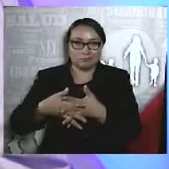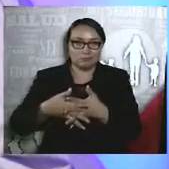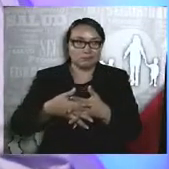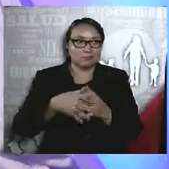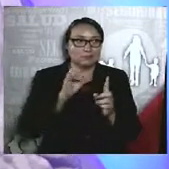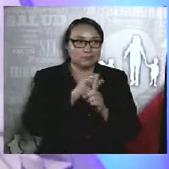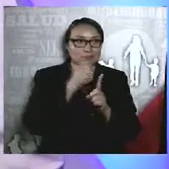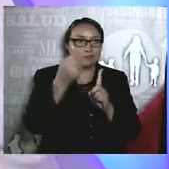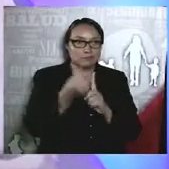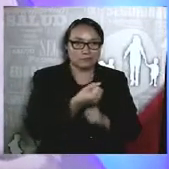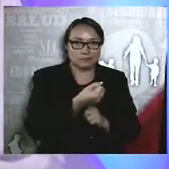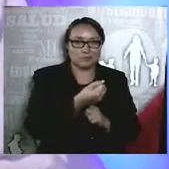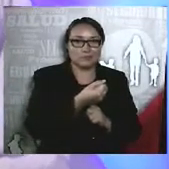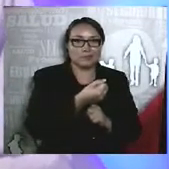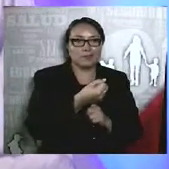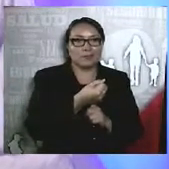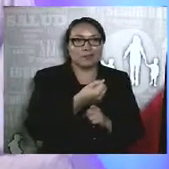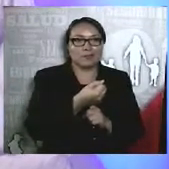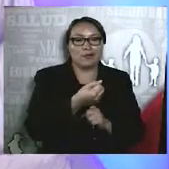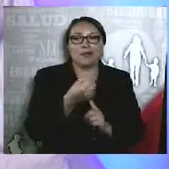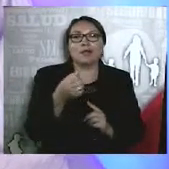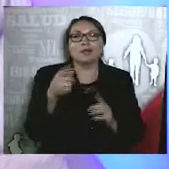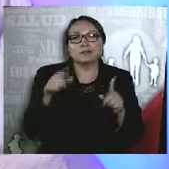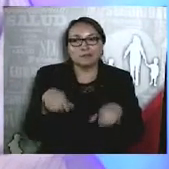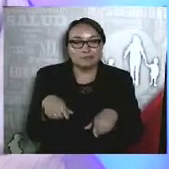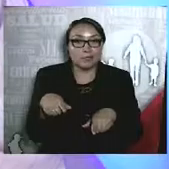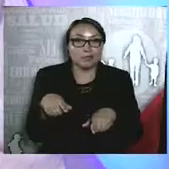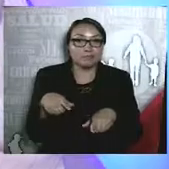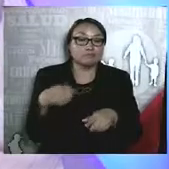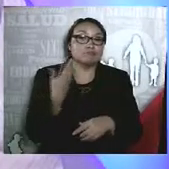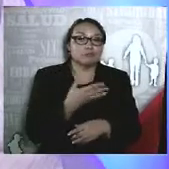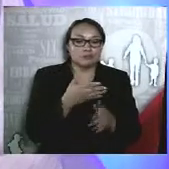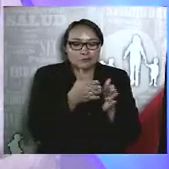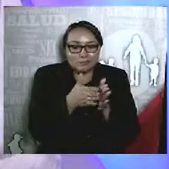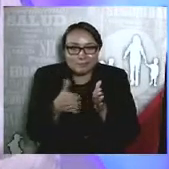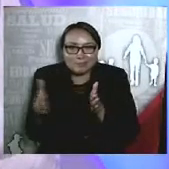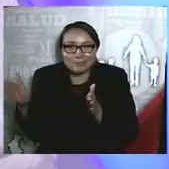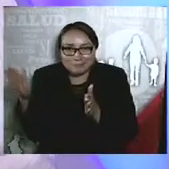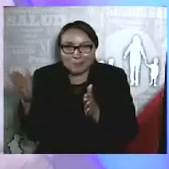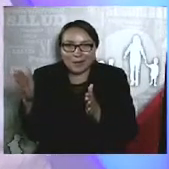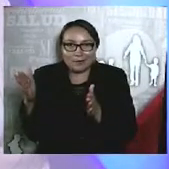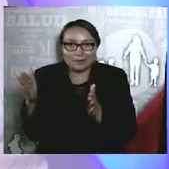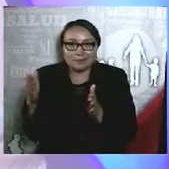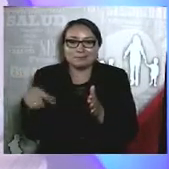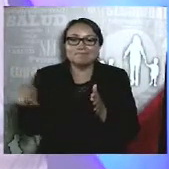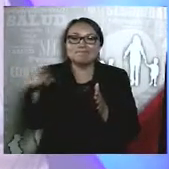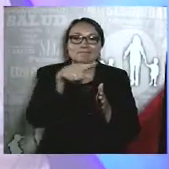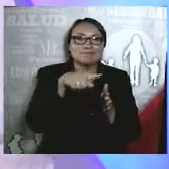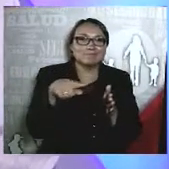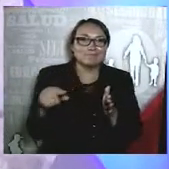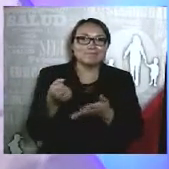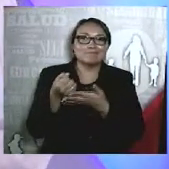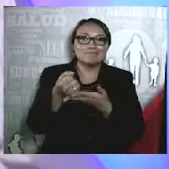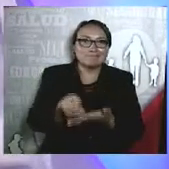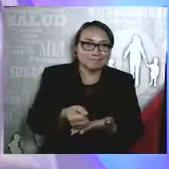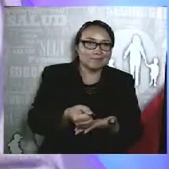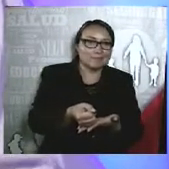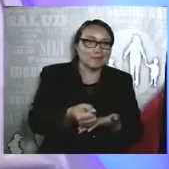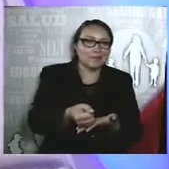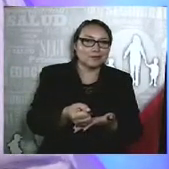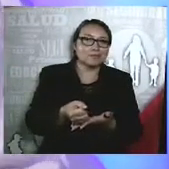aspectos. El cumplimiento al plan de bienestar, el cual está enfocado a actividades recreodeportivas a los colaboradores, entendidos estos